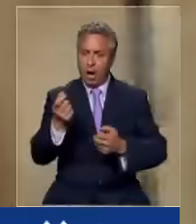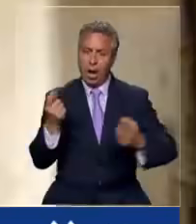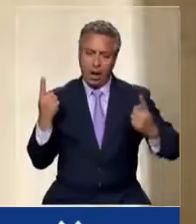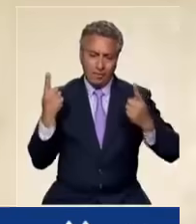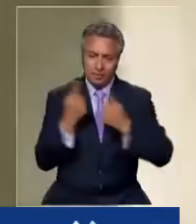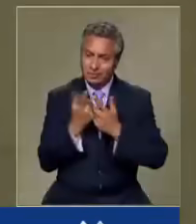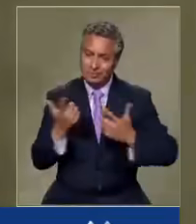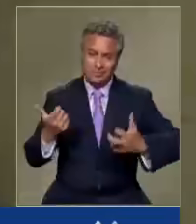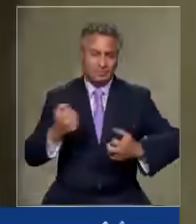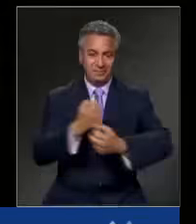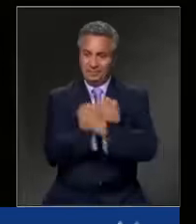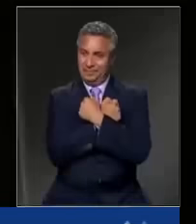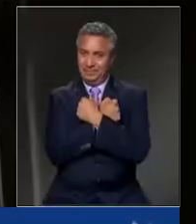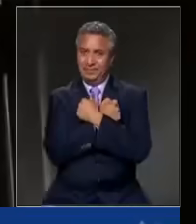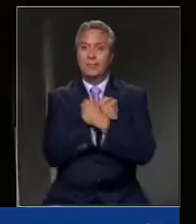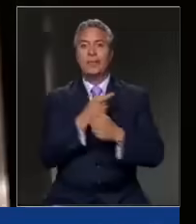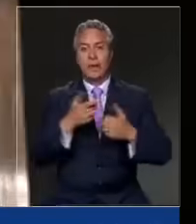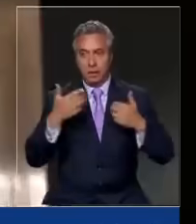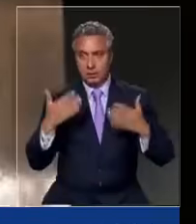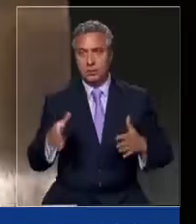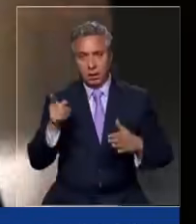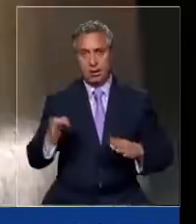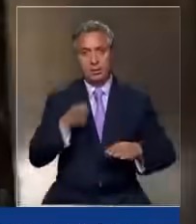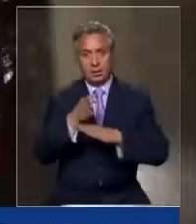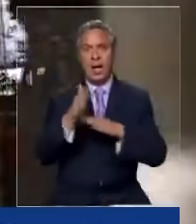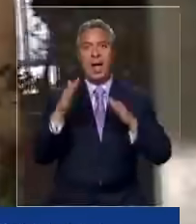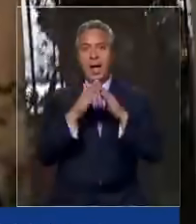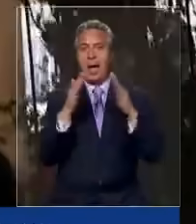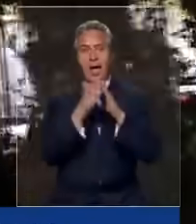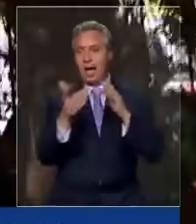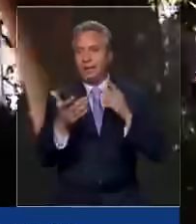al salir de la cárcel y mucho más al llegar a su casa.